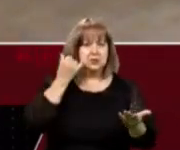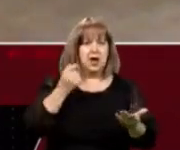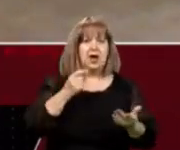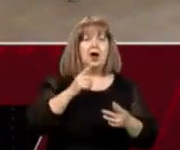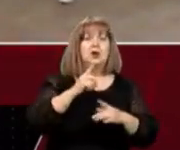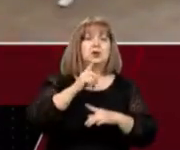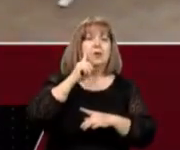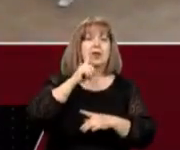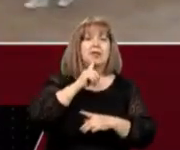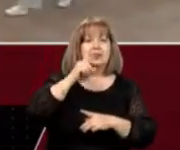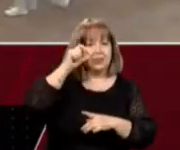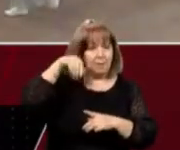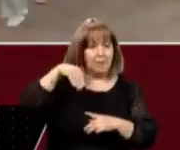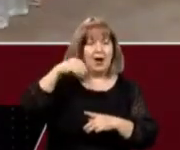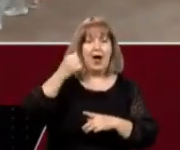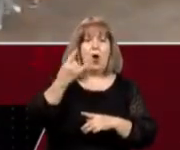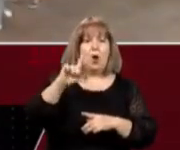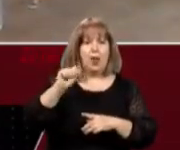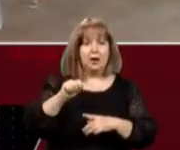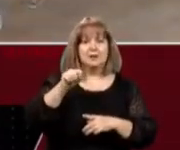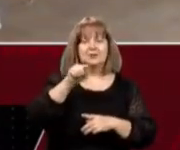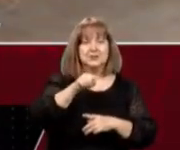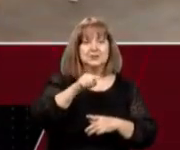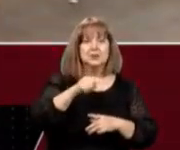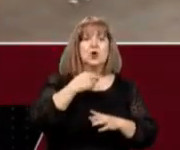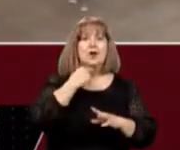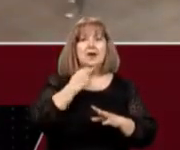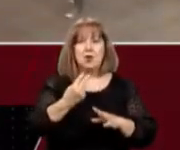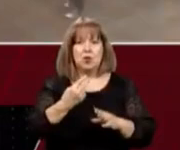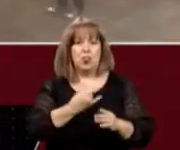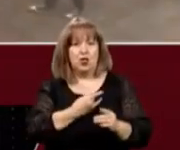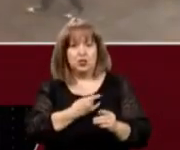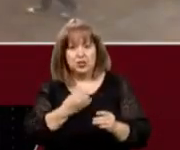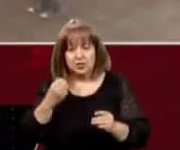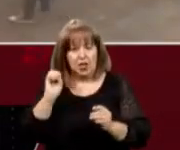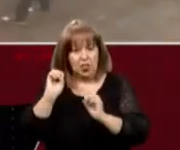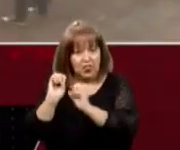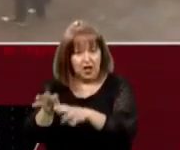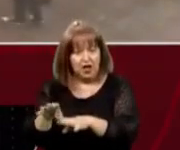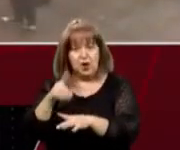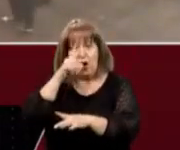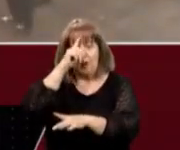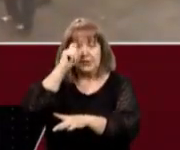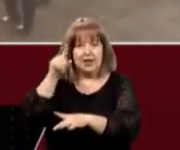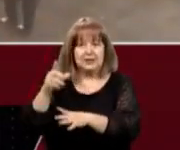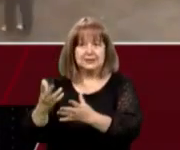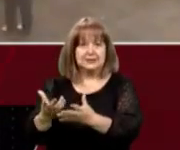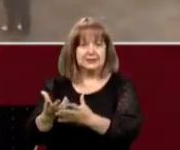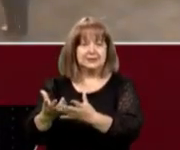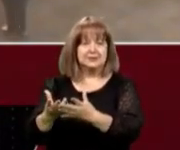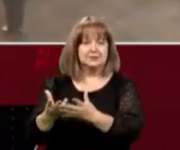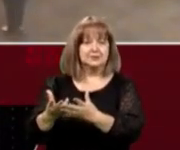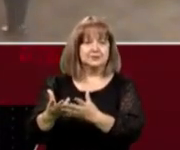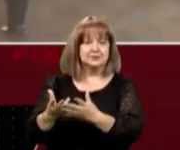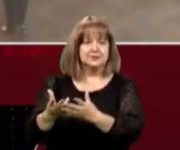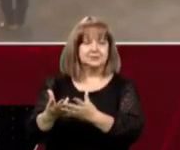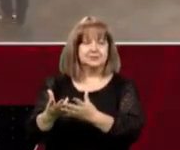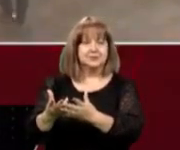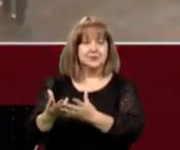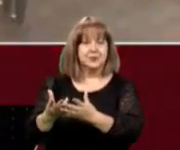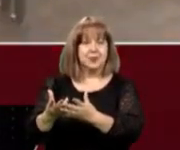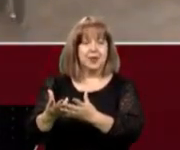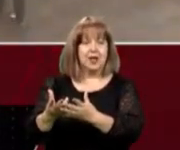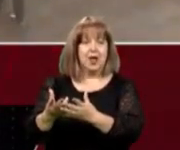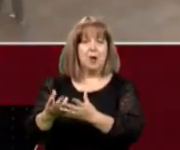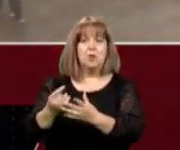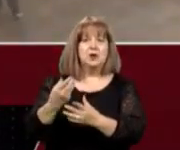aula, que ni siquiera pueden dejar a sus hijos en el hospital porque les cuentan